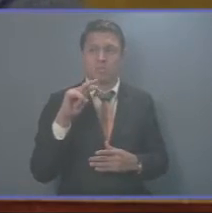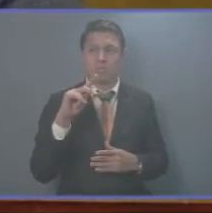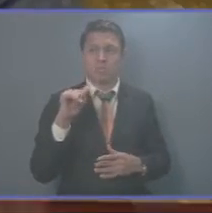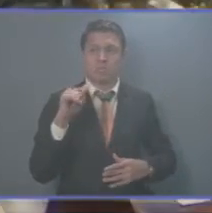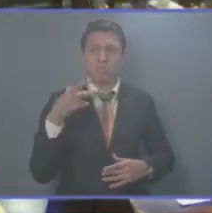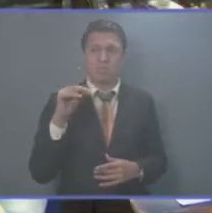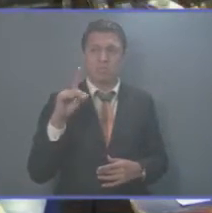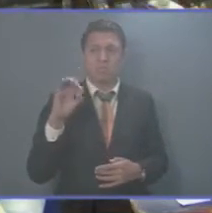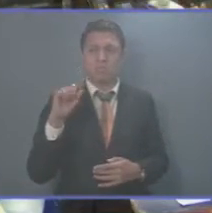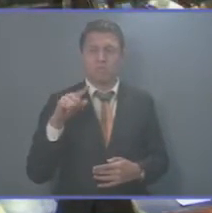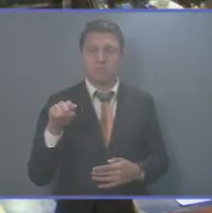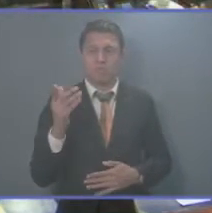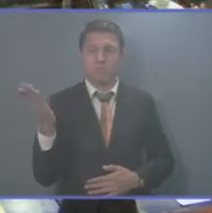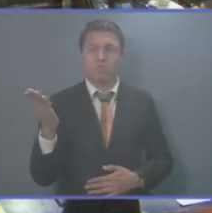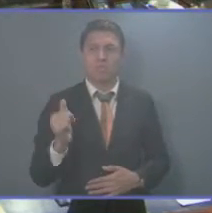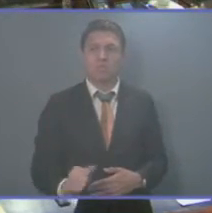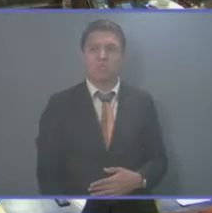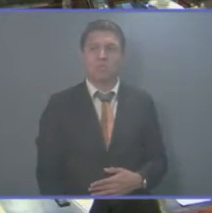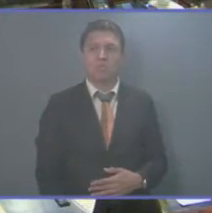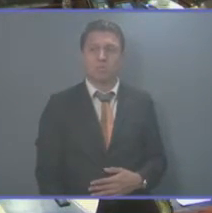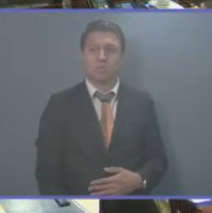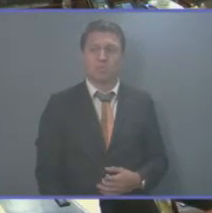Hernández.